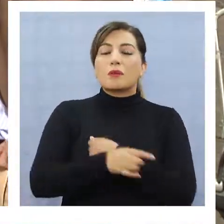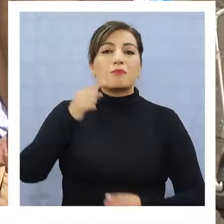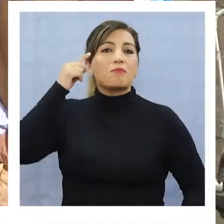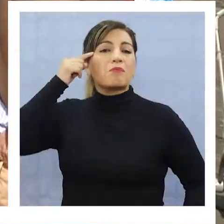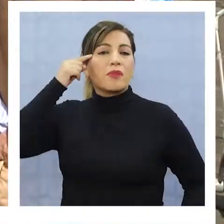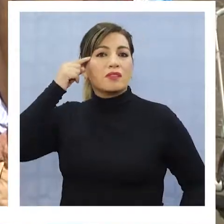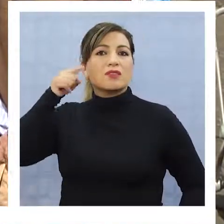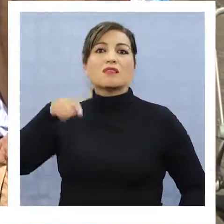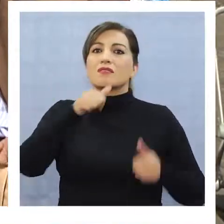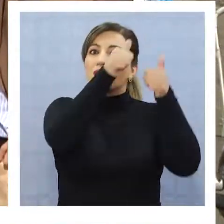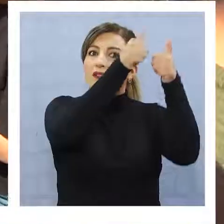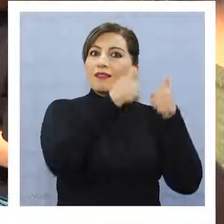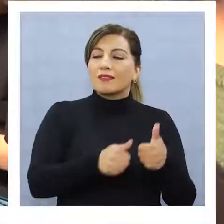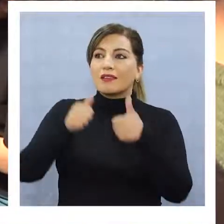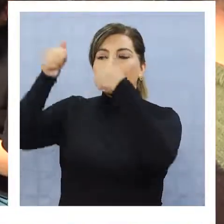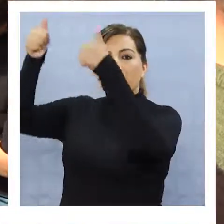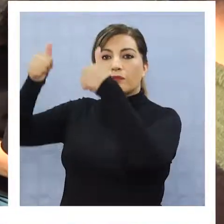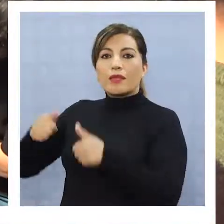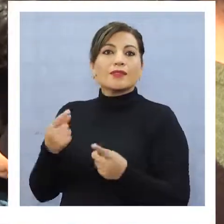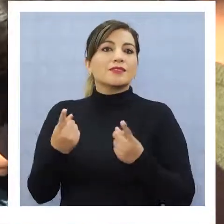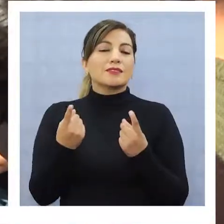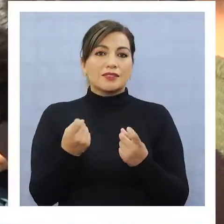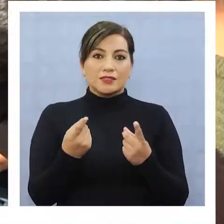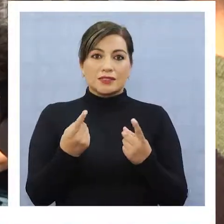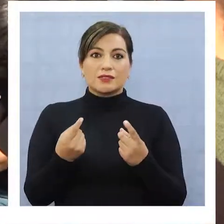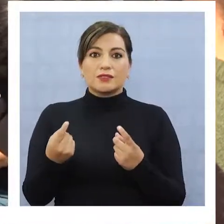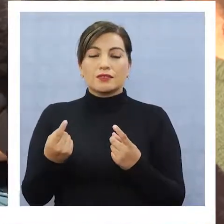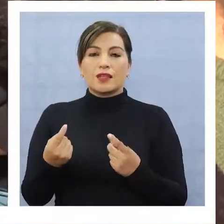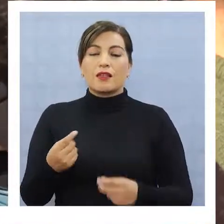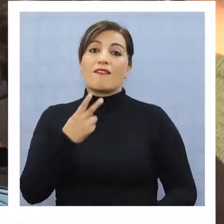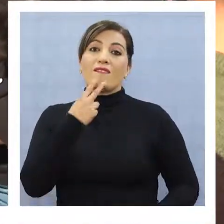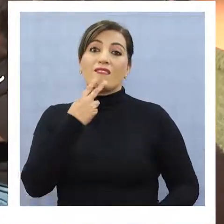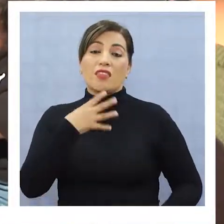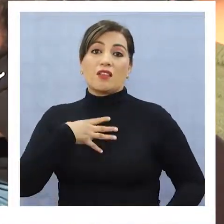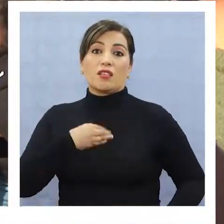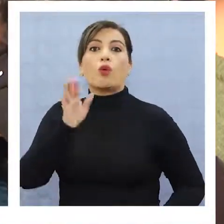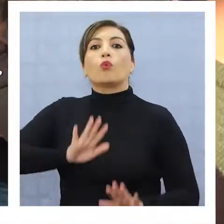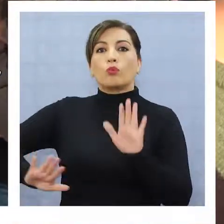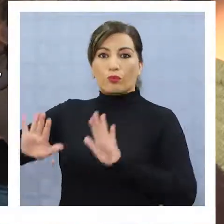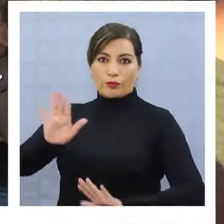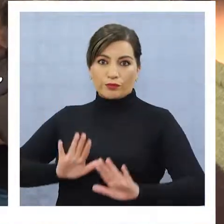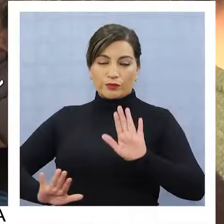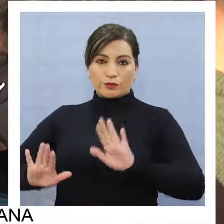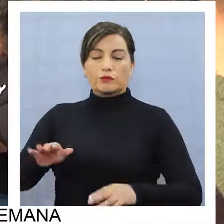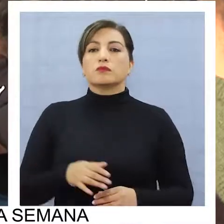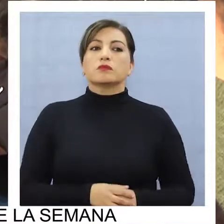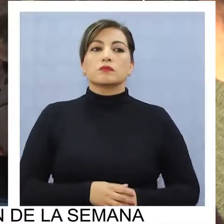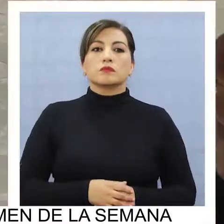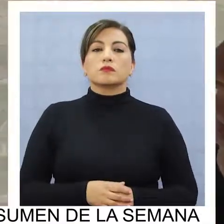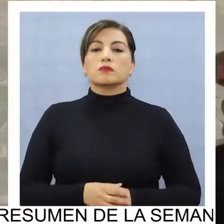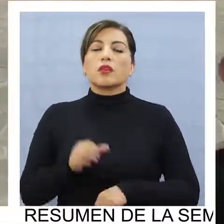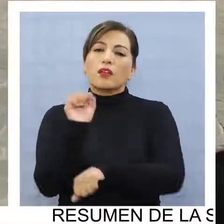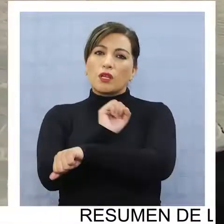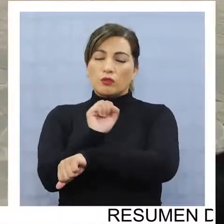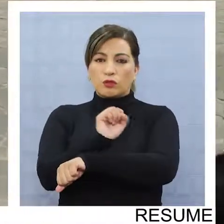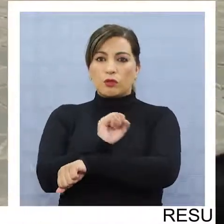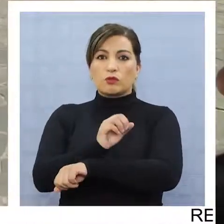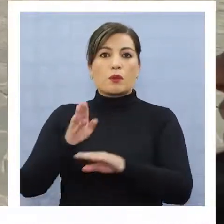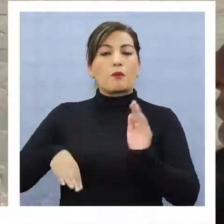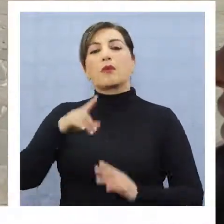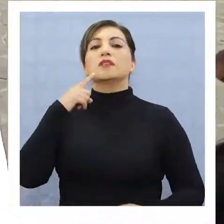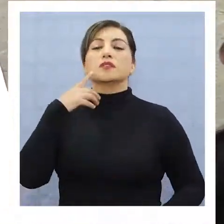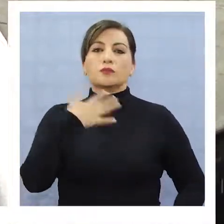consideraron que este tipo de campañas son necesarias para cuidar la vida de los niños. En los vehículos